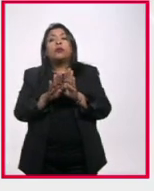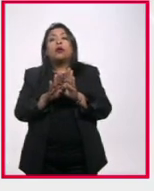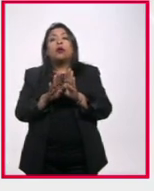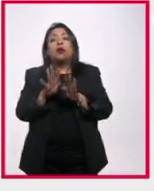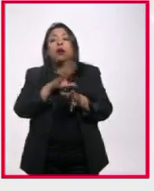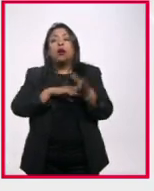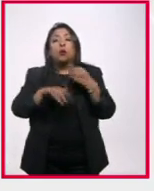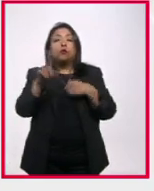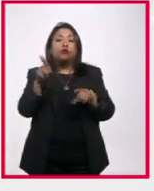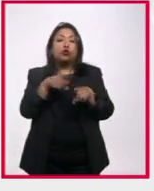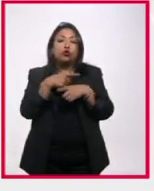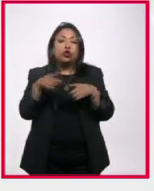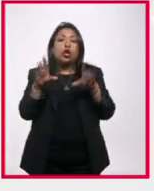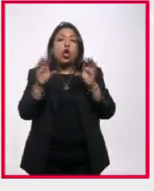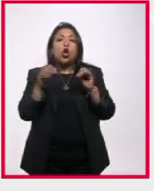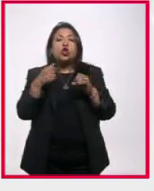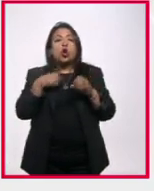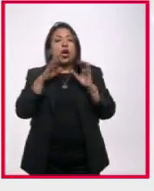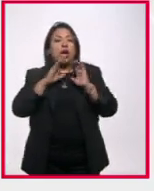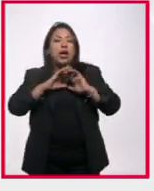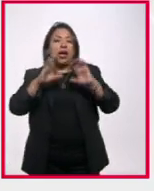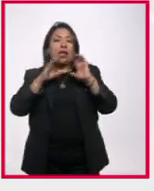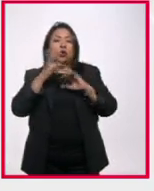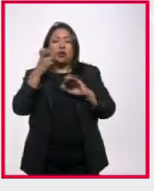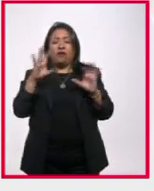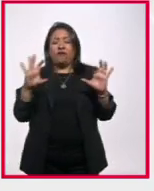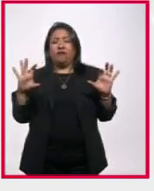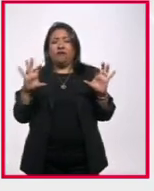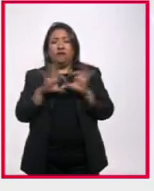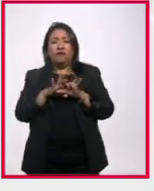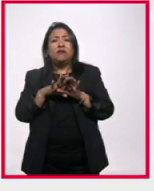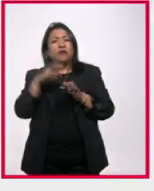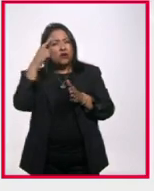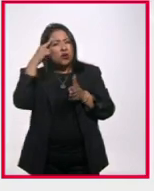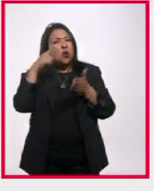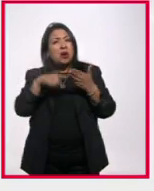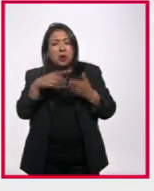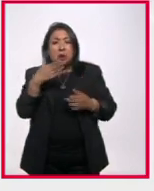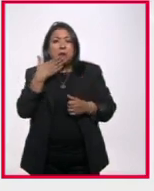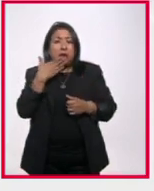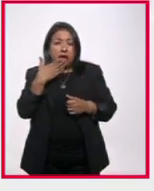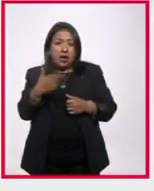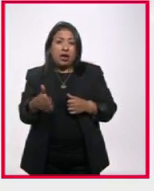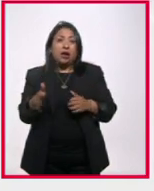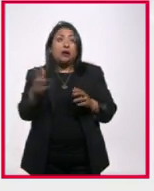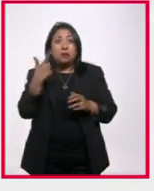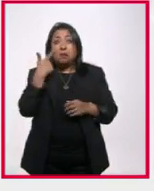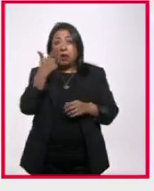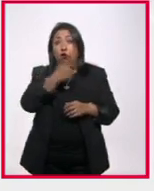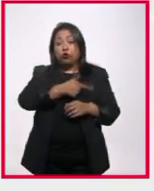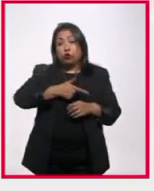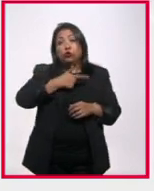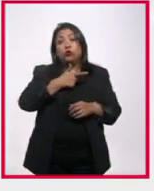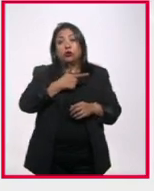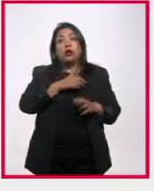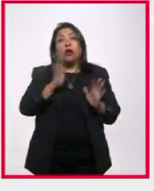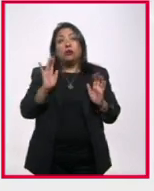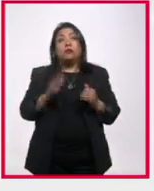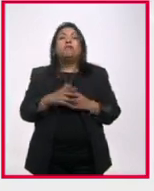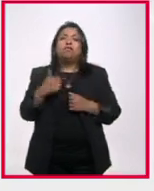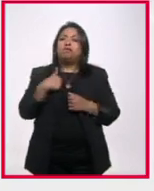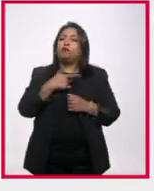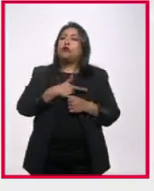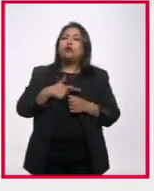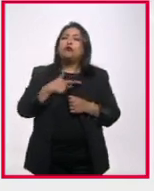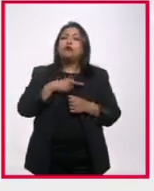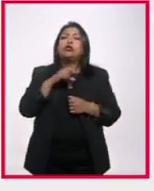receptores de la música o como intérpretes. Es un vínculo que yo creo que se te ha dado bien. Bueno, se ve que te gusta, se ve que lo disfrutas. Me gusta